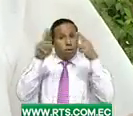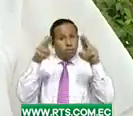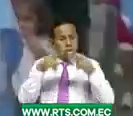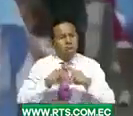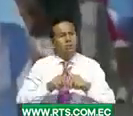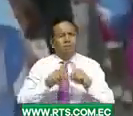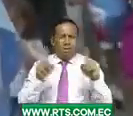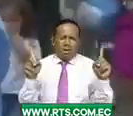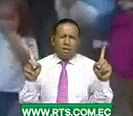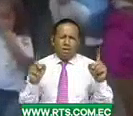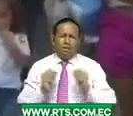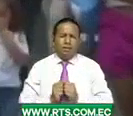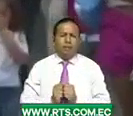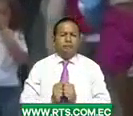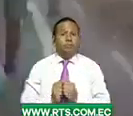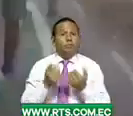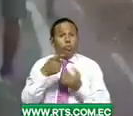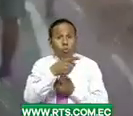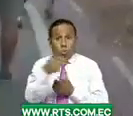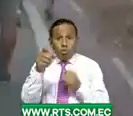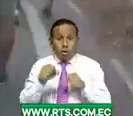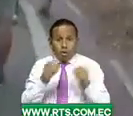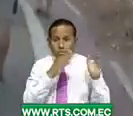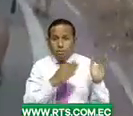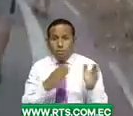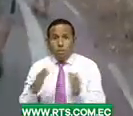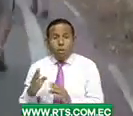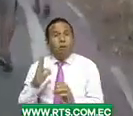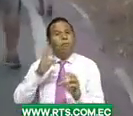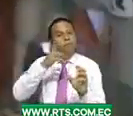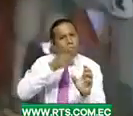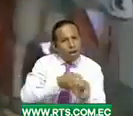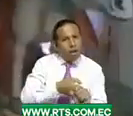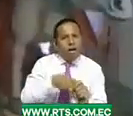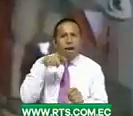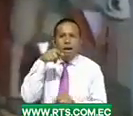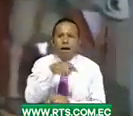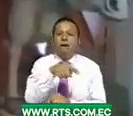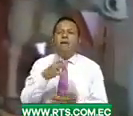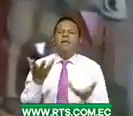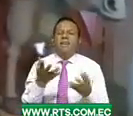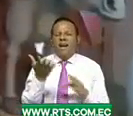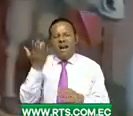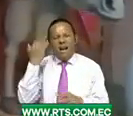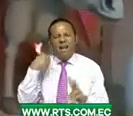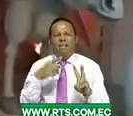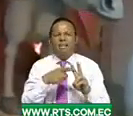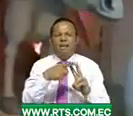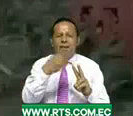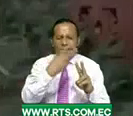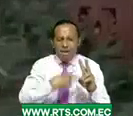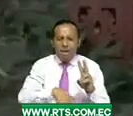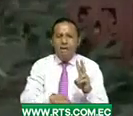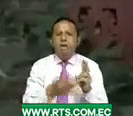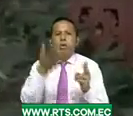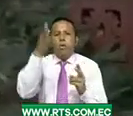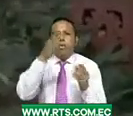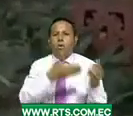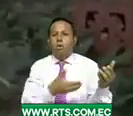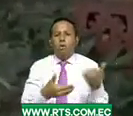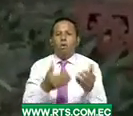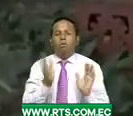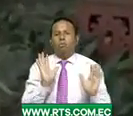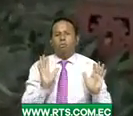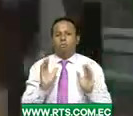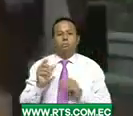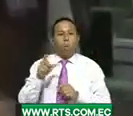distinta. Así que prepare su agenda para que pueda asistir y ser parte de la alegría de María y José por el nacimiento del Hijo de Dios y la visita